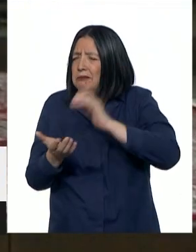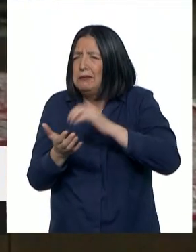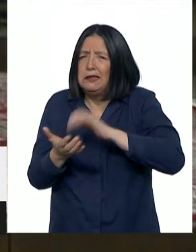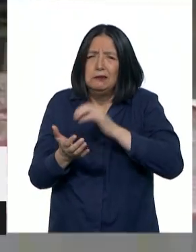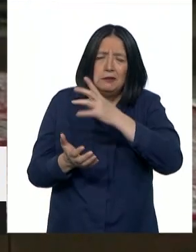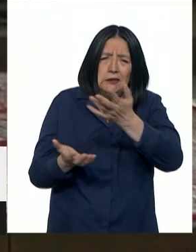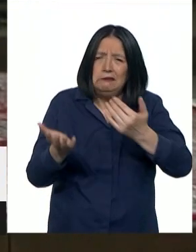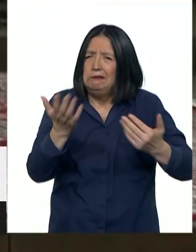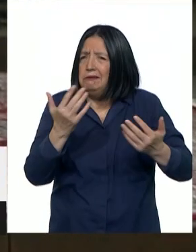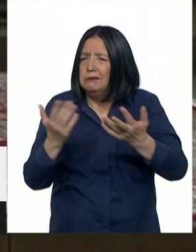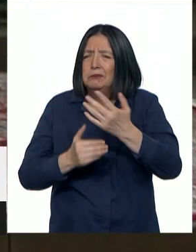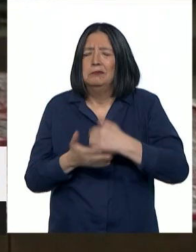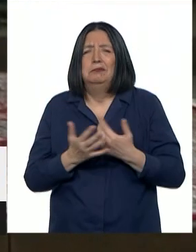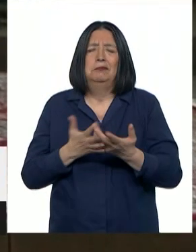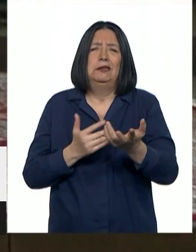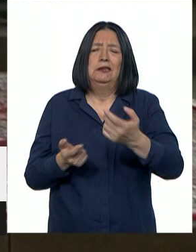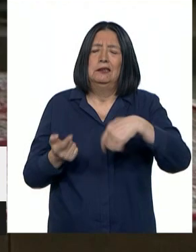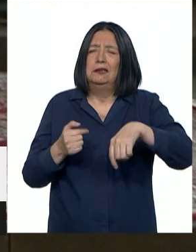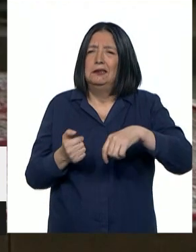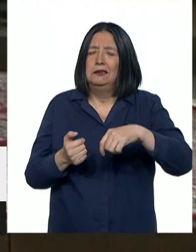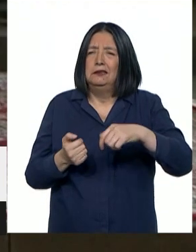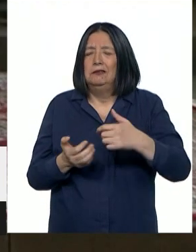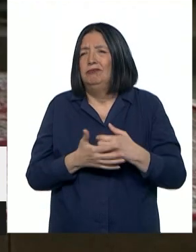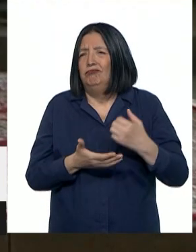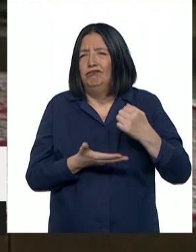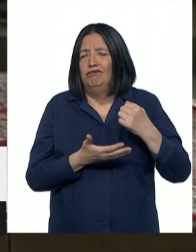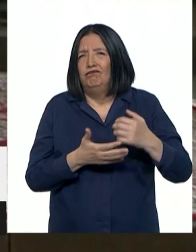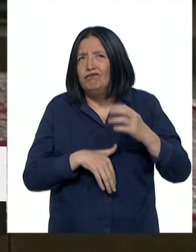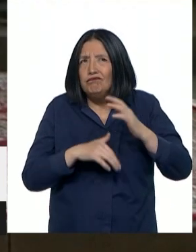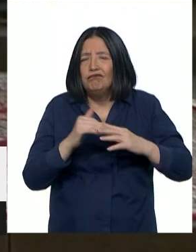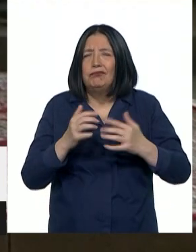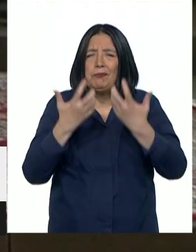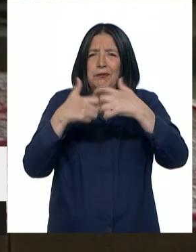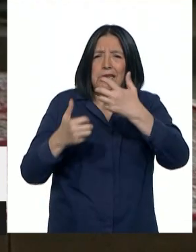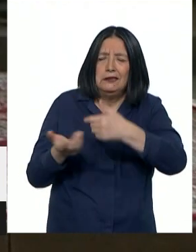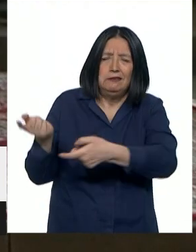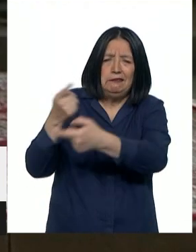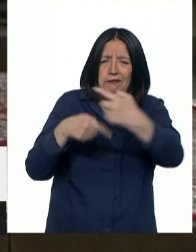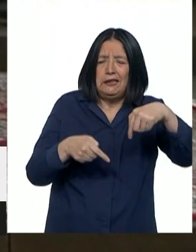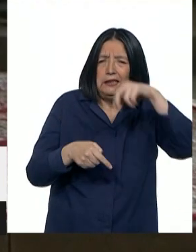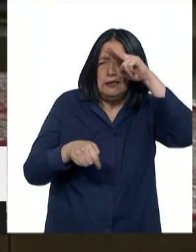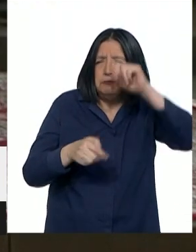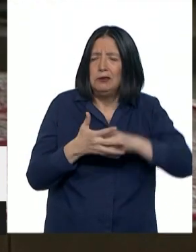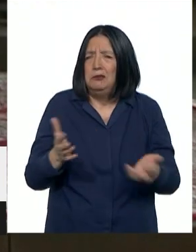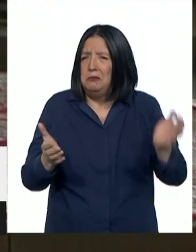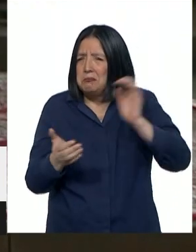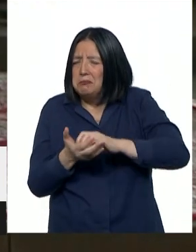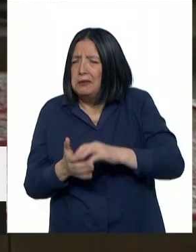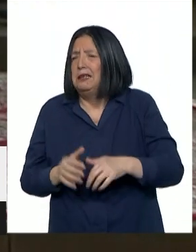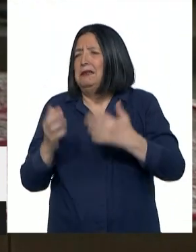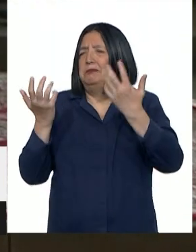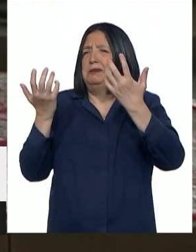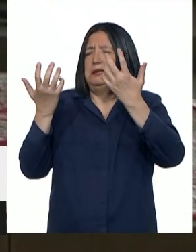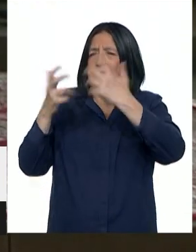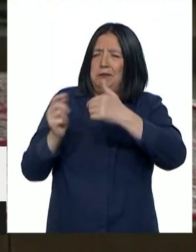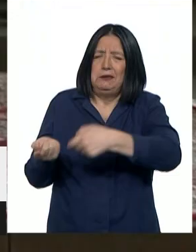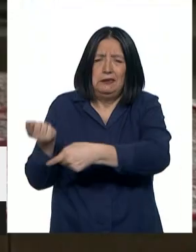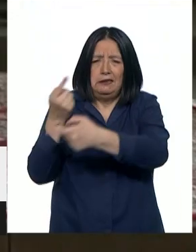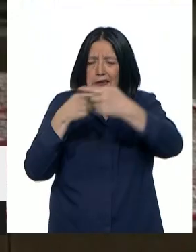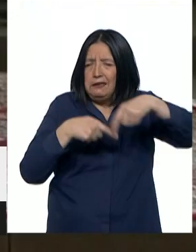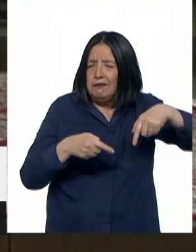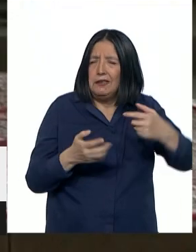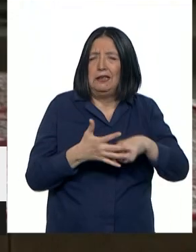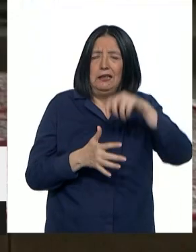inversión que venga al territorio nacional. Cuanto más inversión en momentos de paz